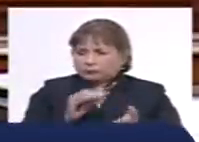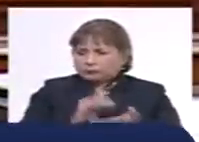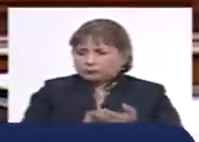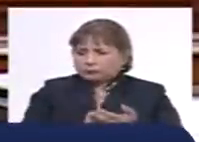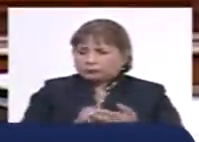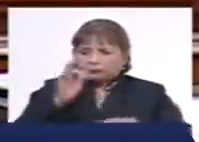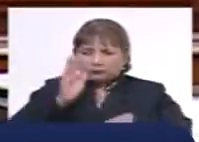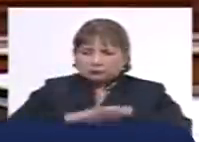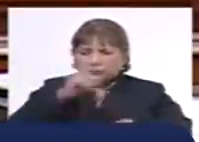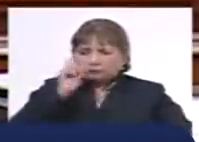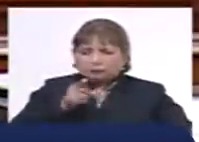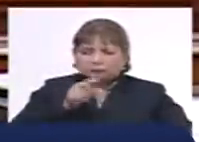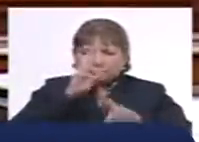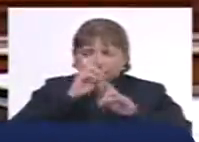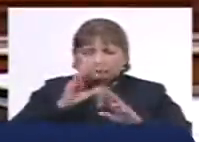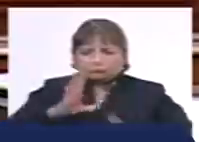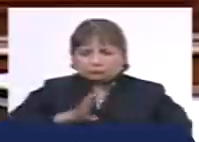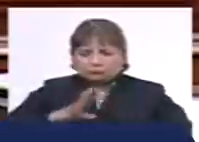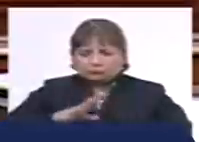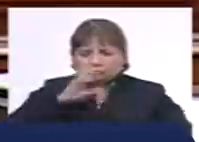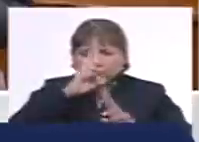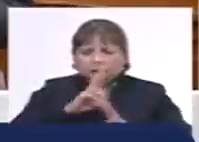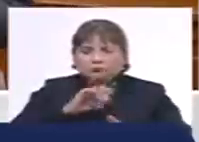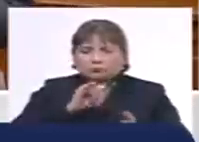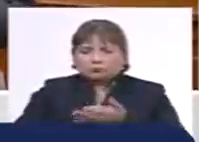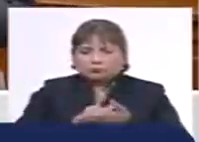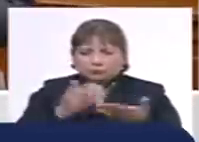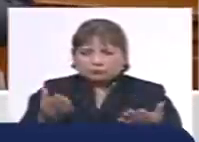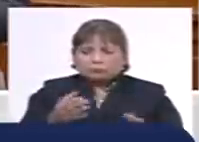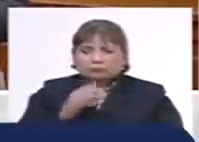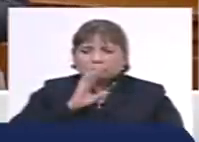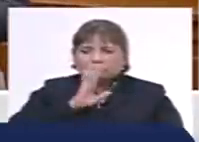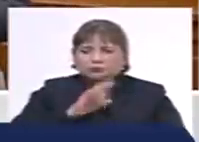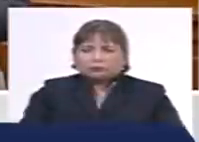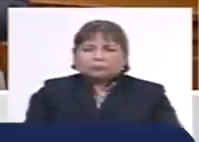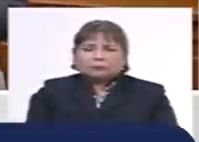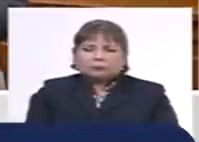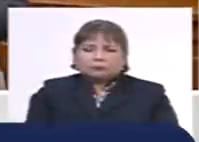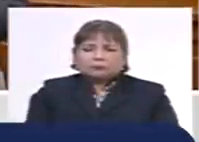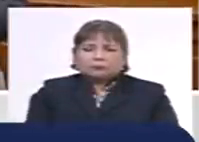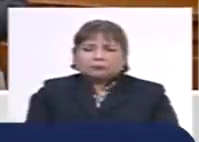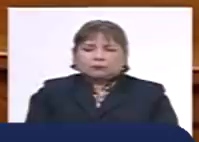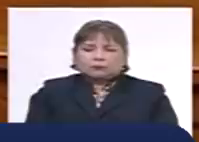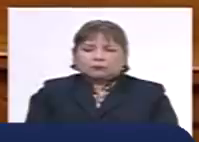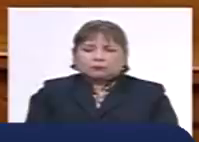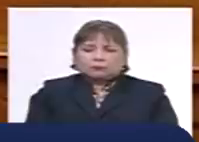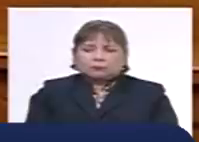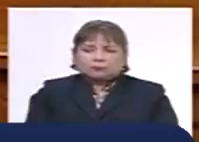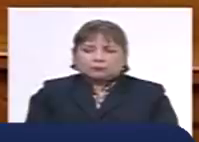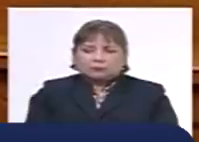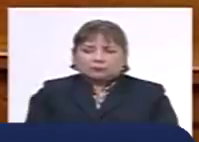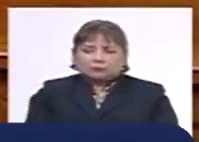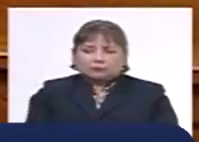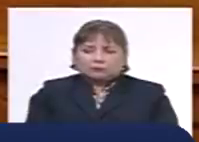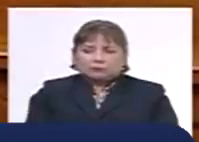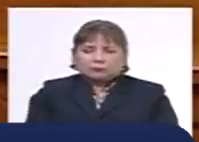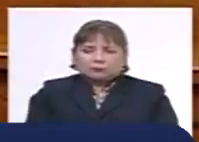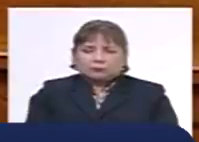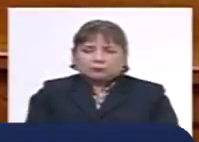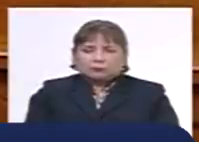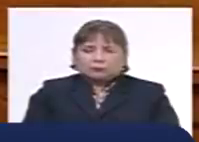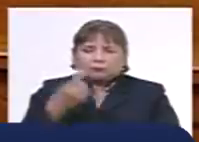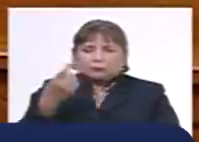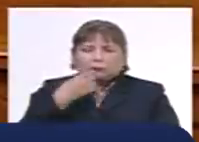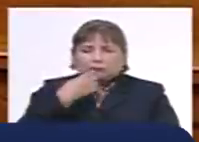pues exhortarle a que guarde las debidas formas de respeto en su alocución. Muy bien, continúe.